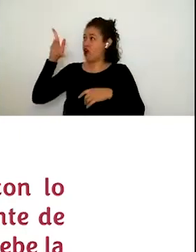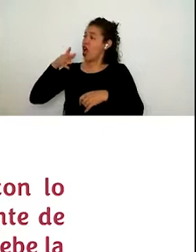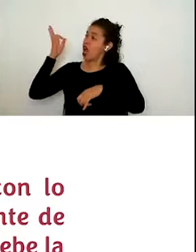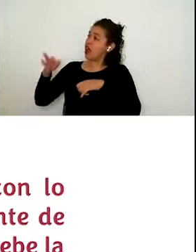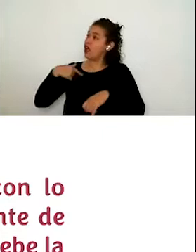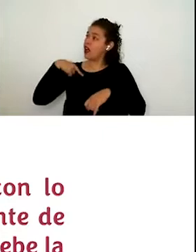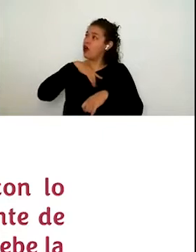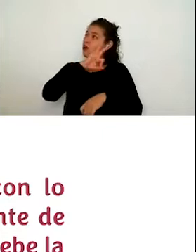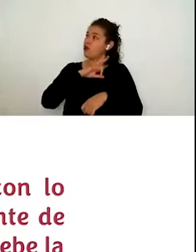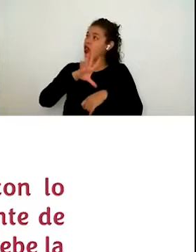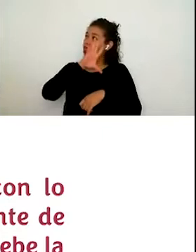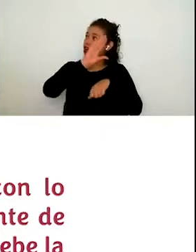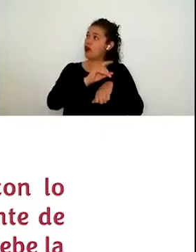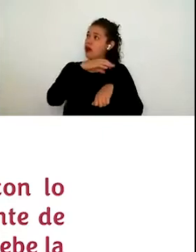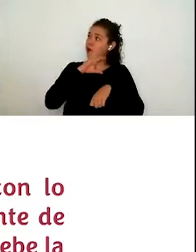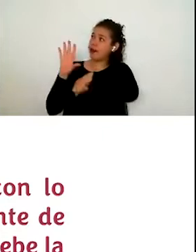poder recibir